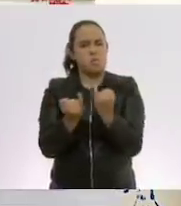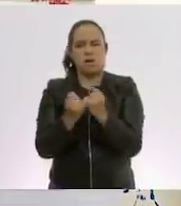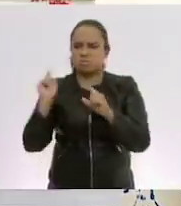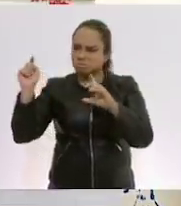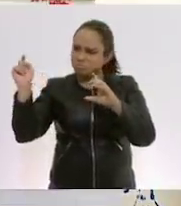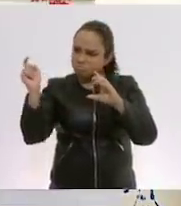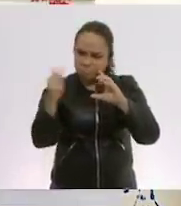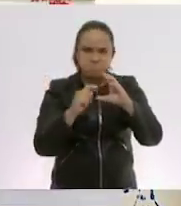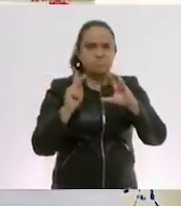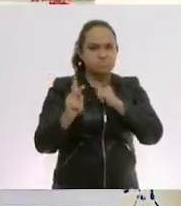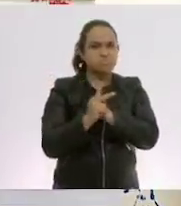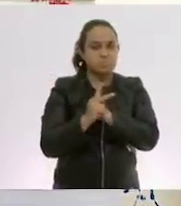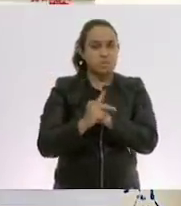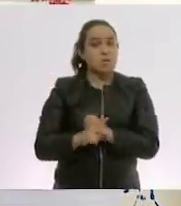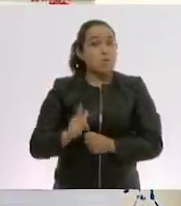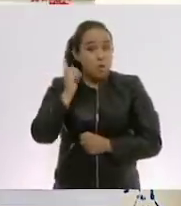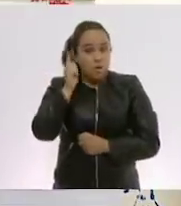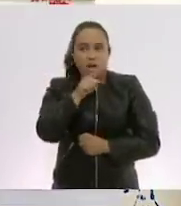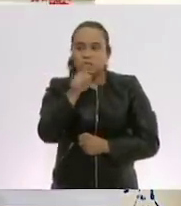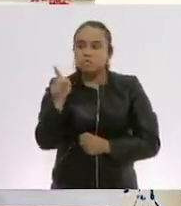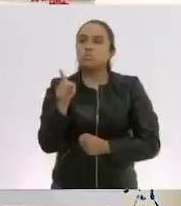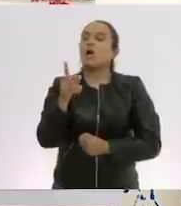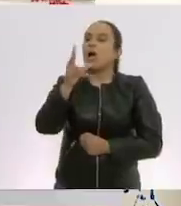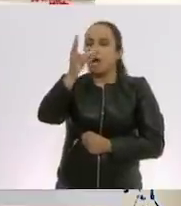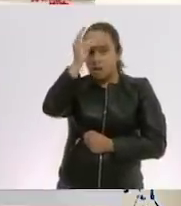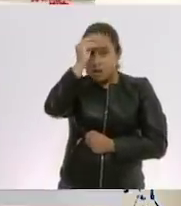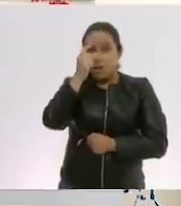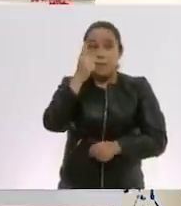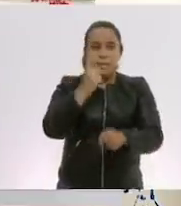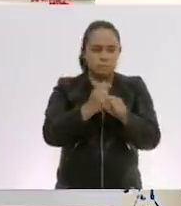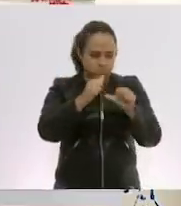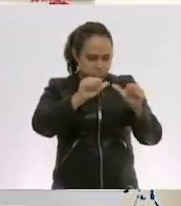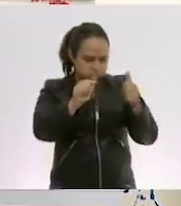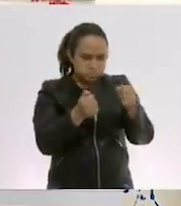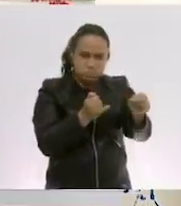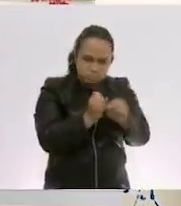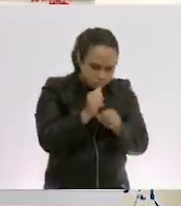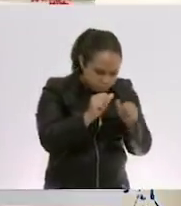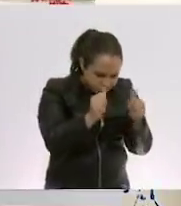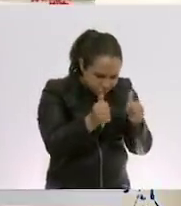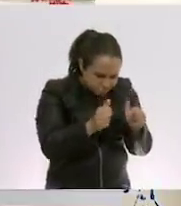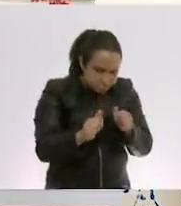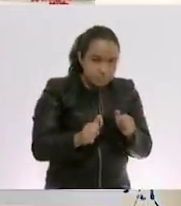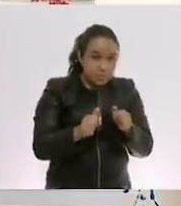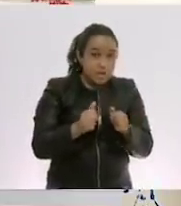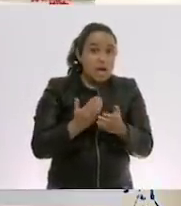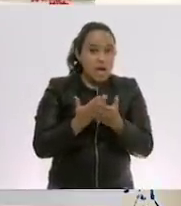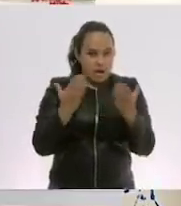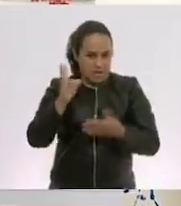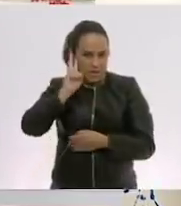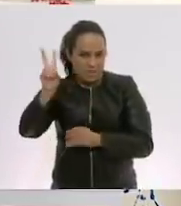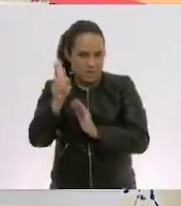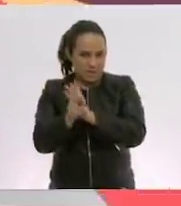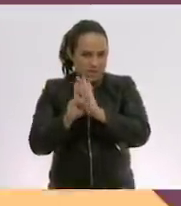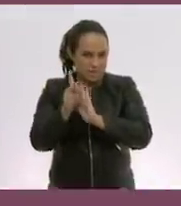Espero que las disfrutes. Empezaremos con esculturas. Veamos los siguientes